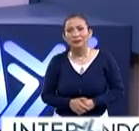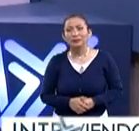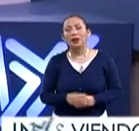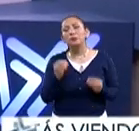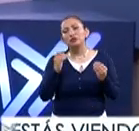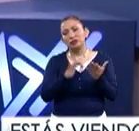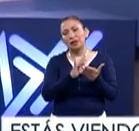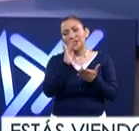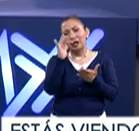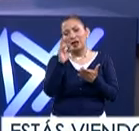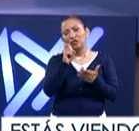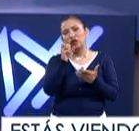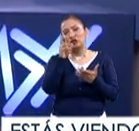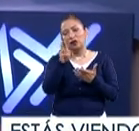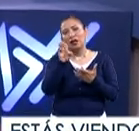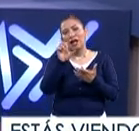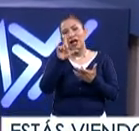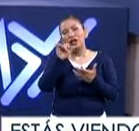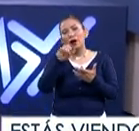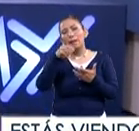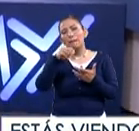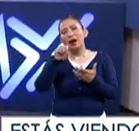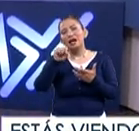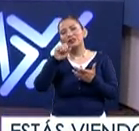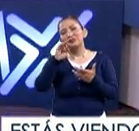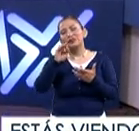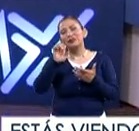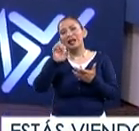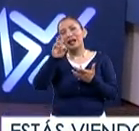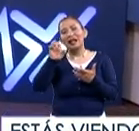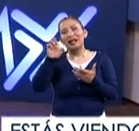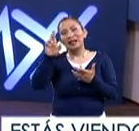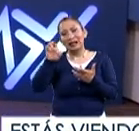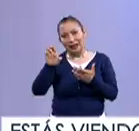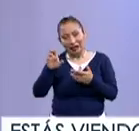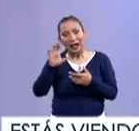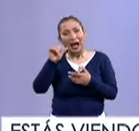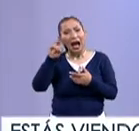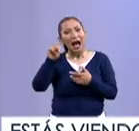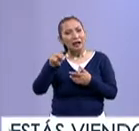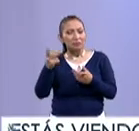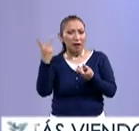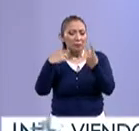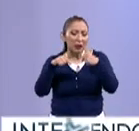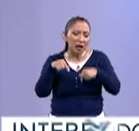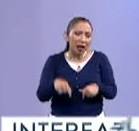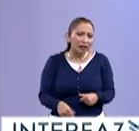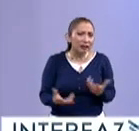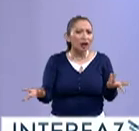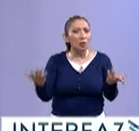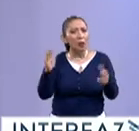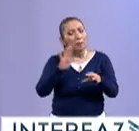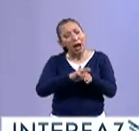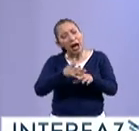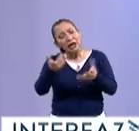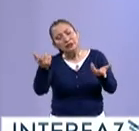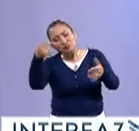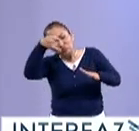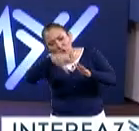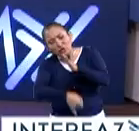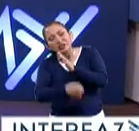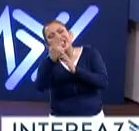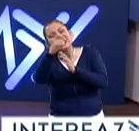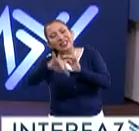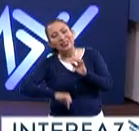Pues le agradecemos mucho, doctor Helio Masferrer Can, por haber estado con nosotros, poder haber ampliado y profundizado